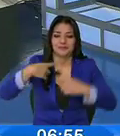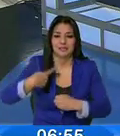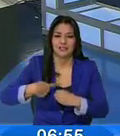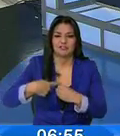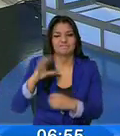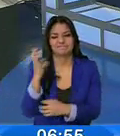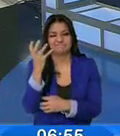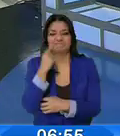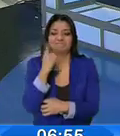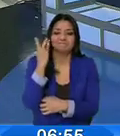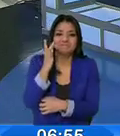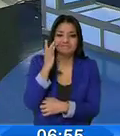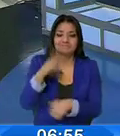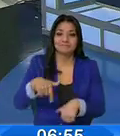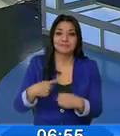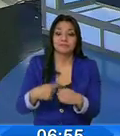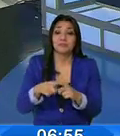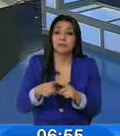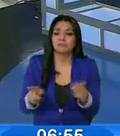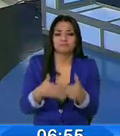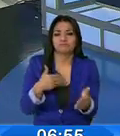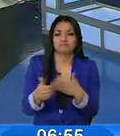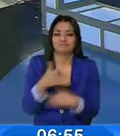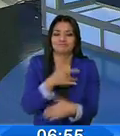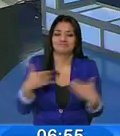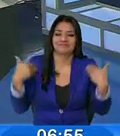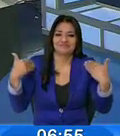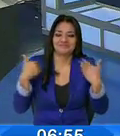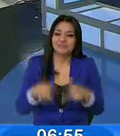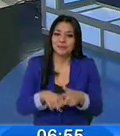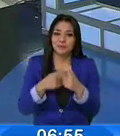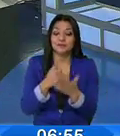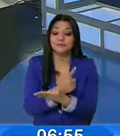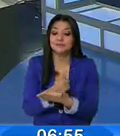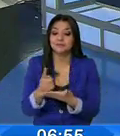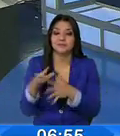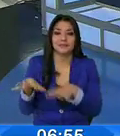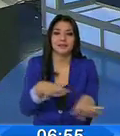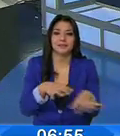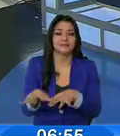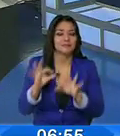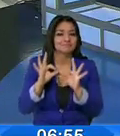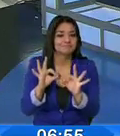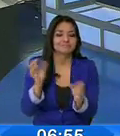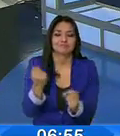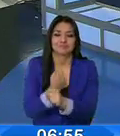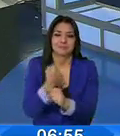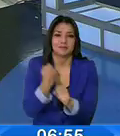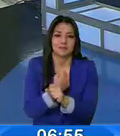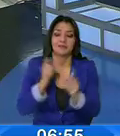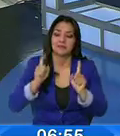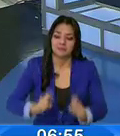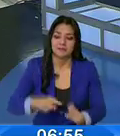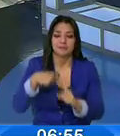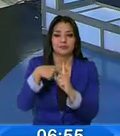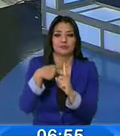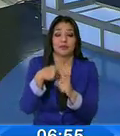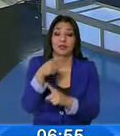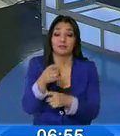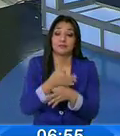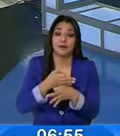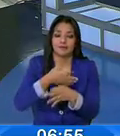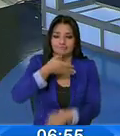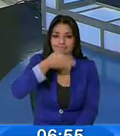clima raro en la ciudad, pero eso que no nos quite la alegría de comenzar con buena energía, unas horas de trabajo que deben ser de lo más positivas, tomarse un